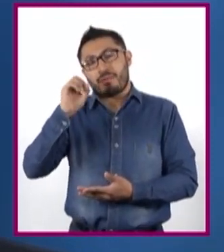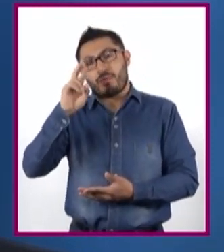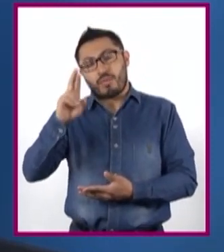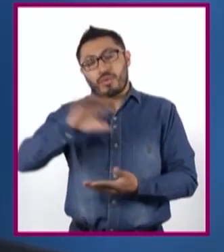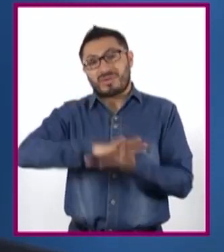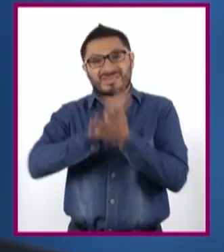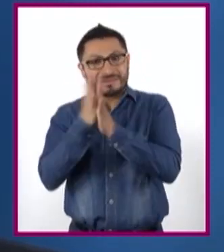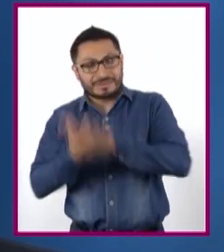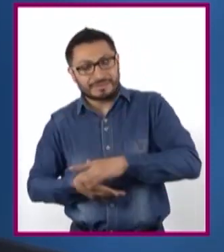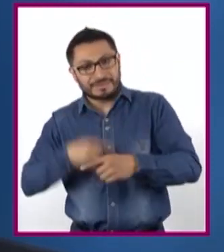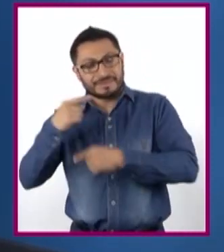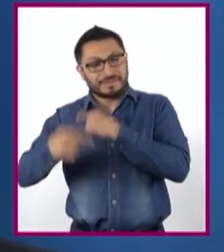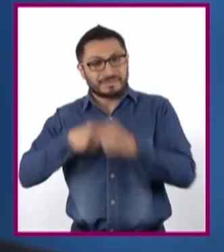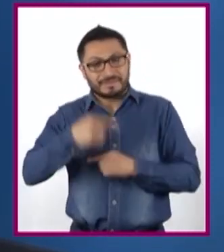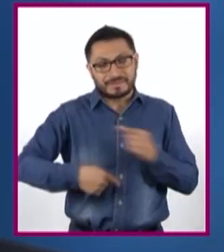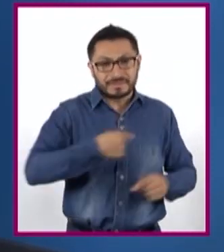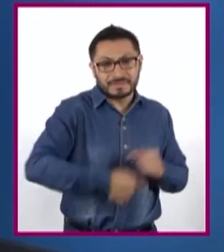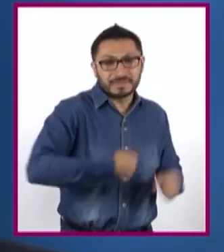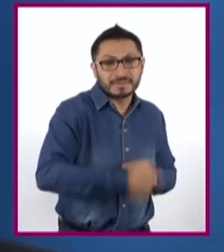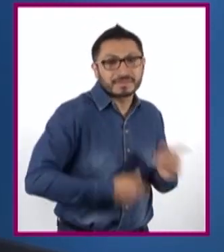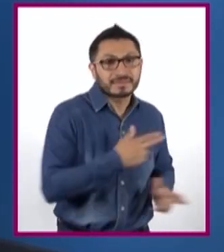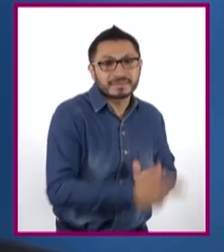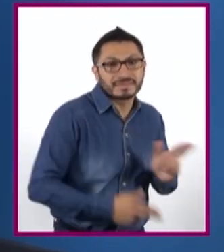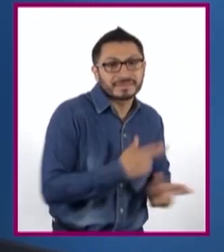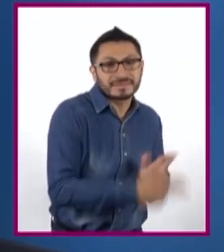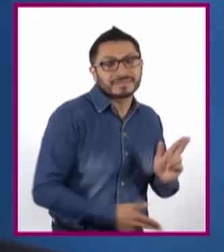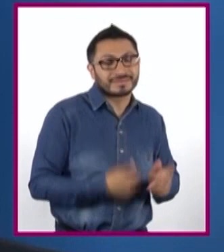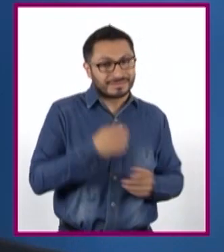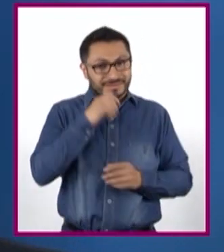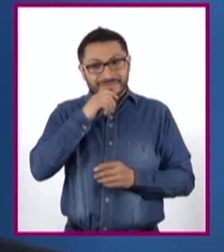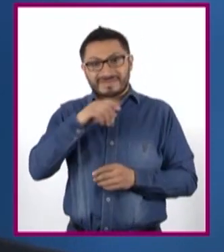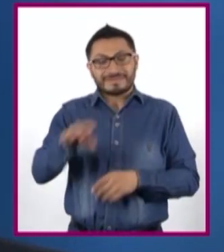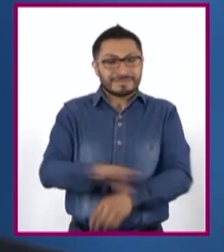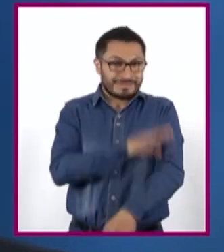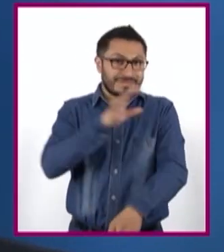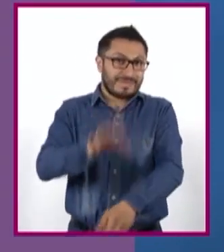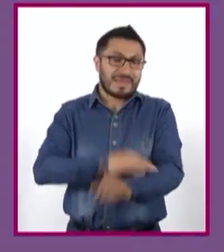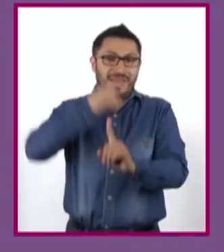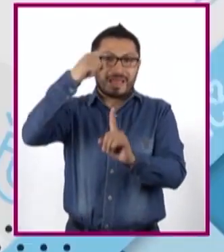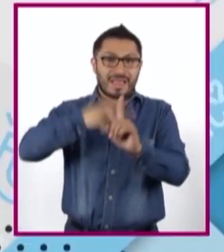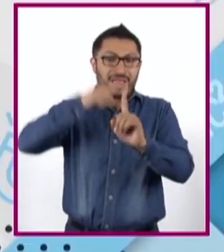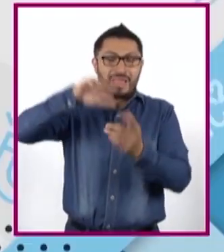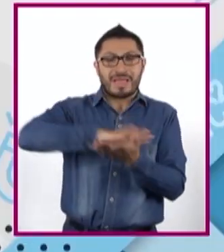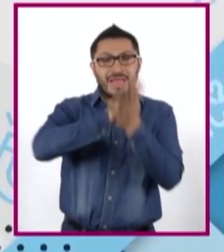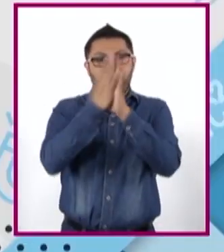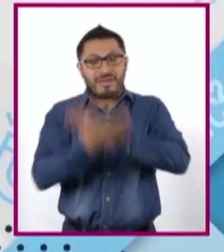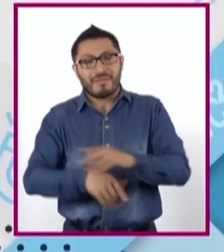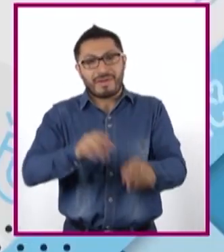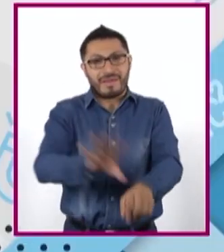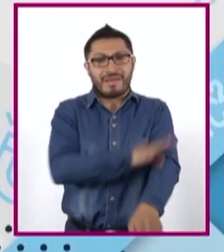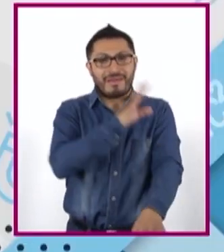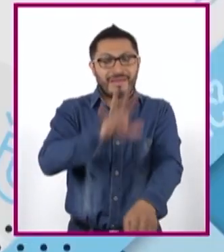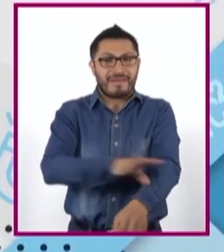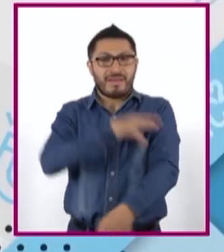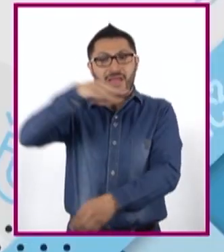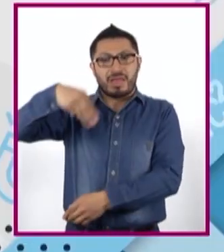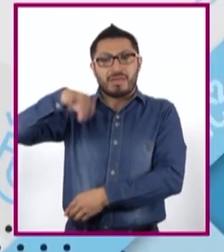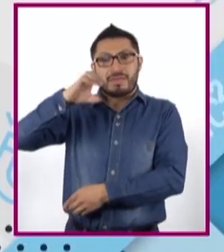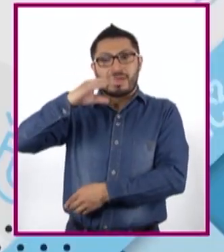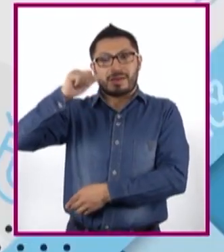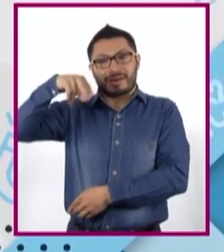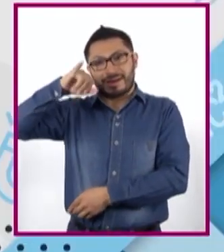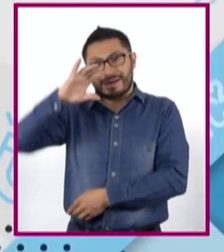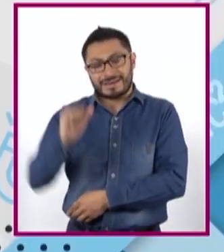transformó la energía térmica en energía mecánica. ¡Excelente! A las máquinas que